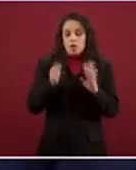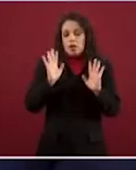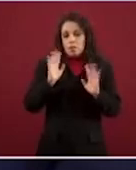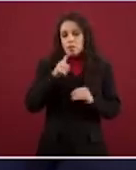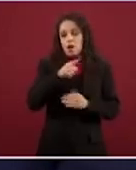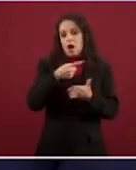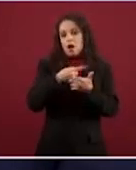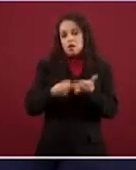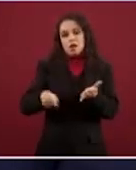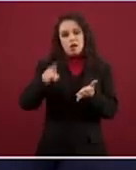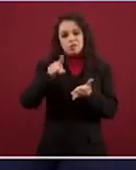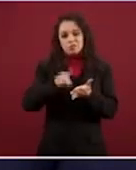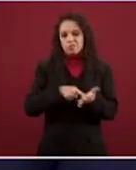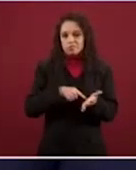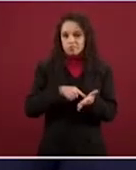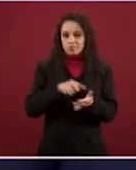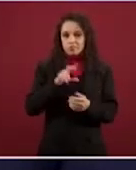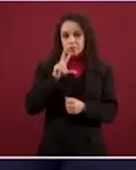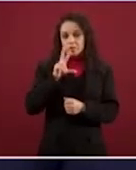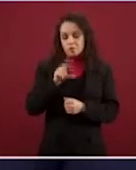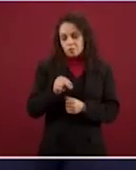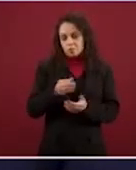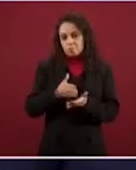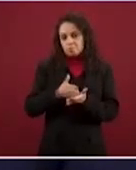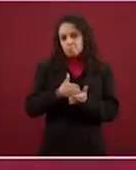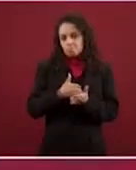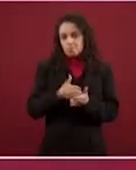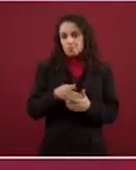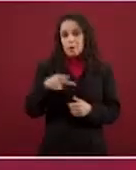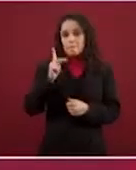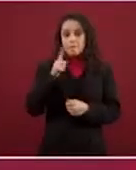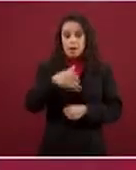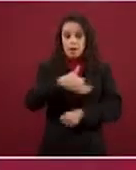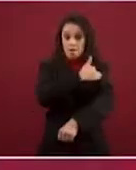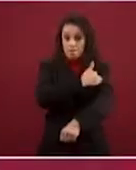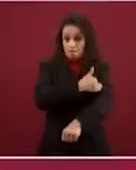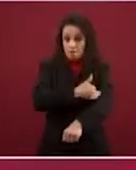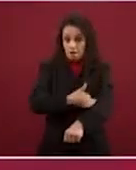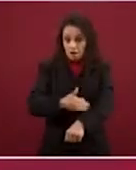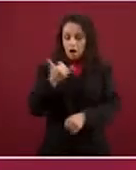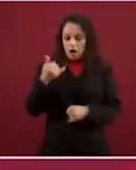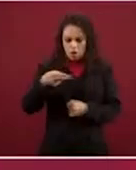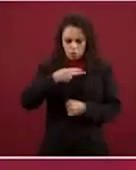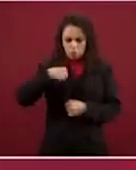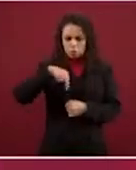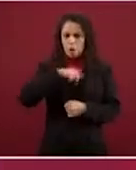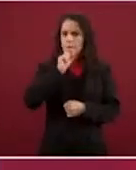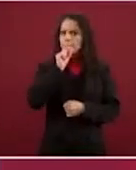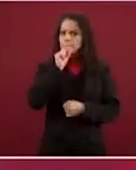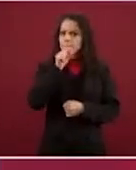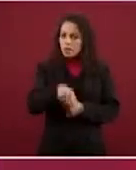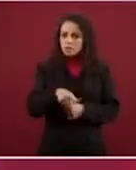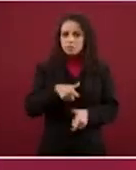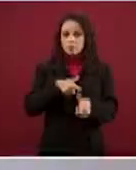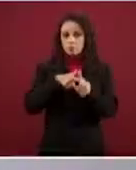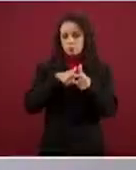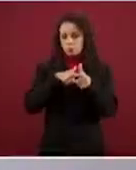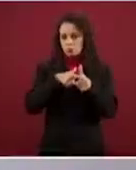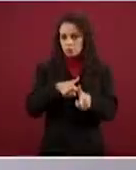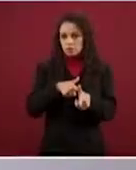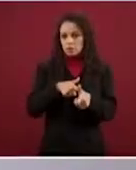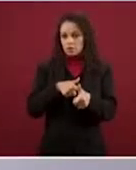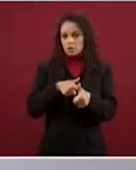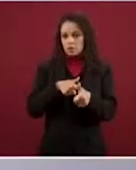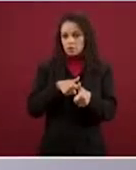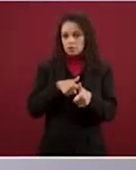y ahora tanto los familiares como nosotros estamos pidiendo que se